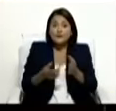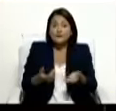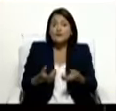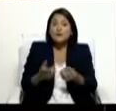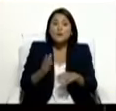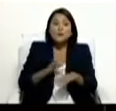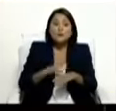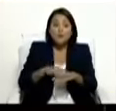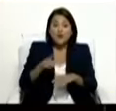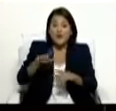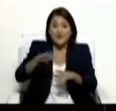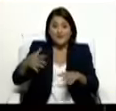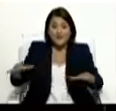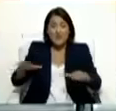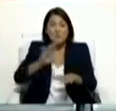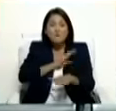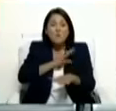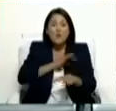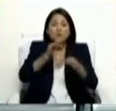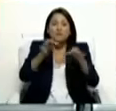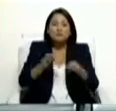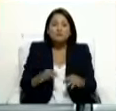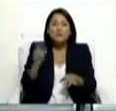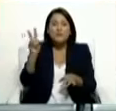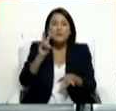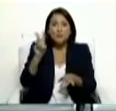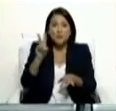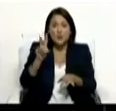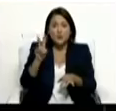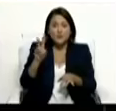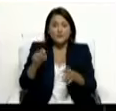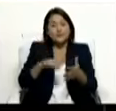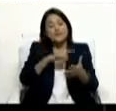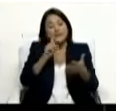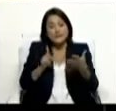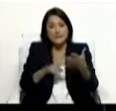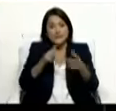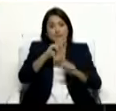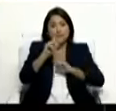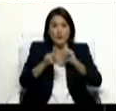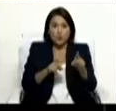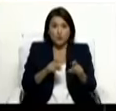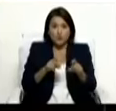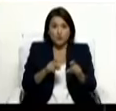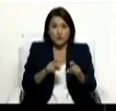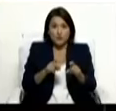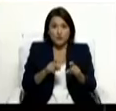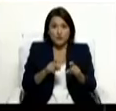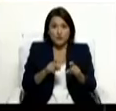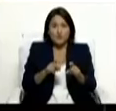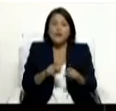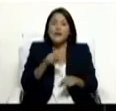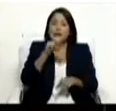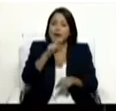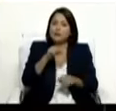República Bolivariana de Venezuela. Y una quinta pregunta, ¿qué